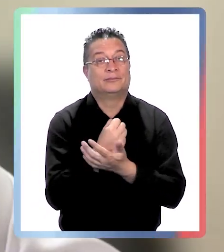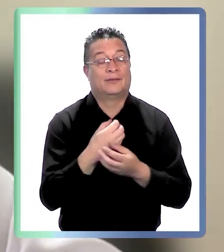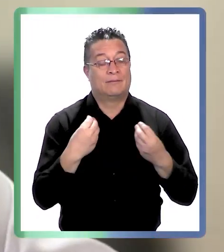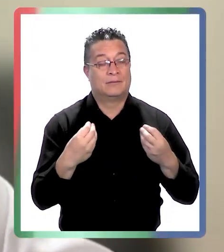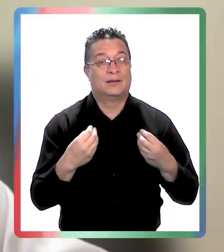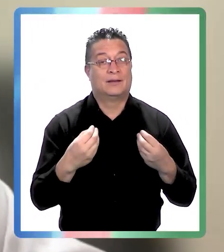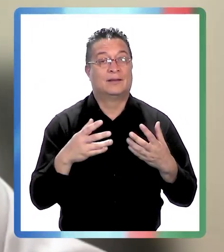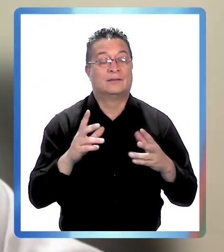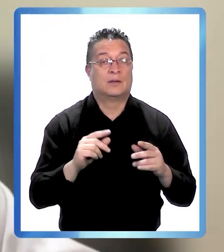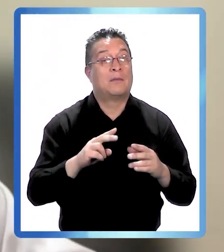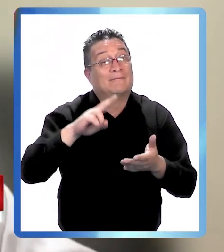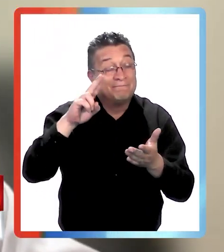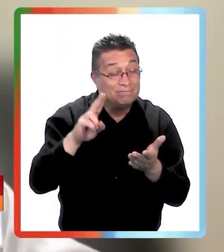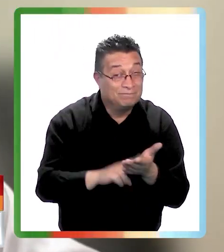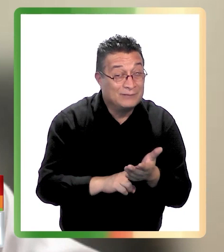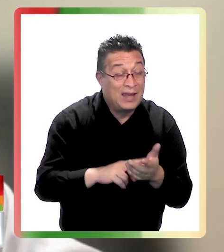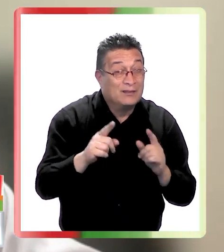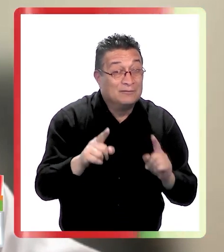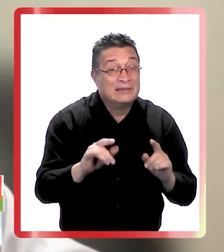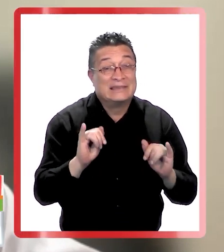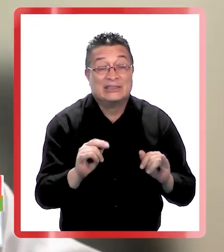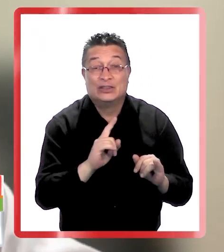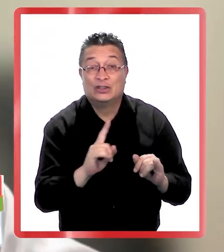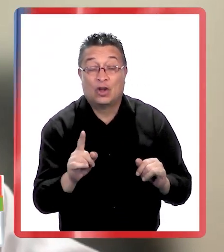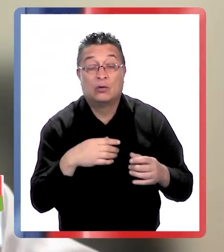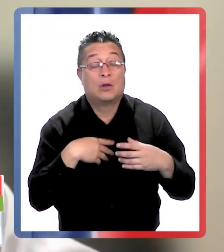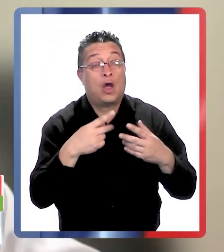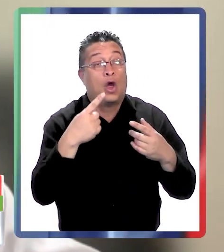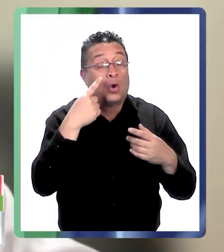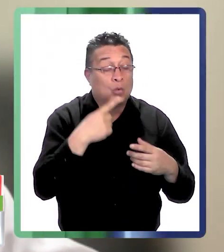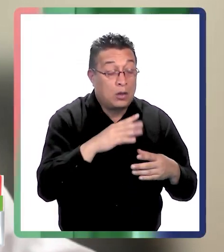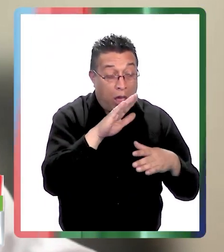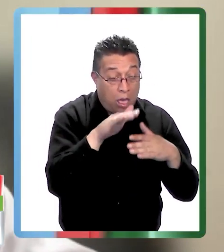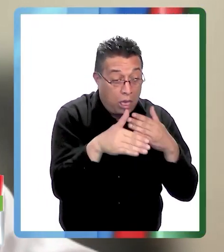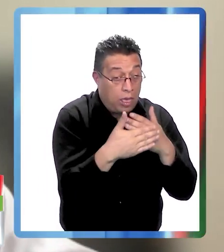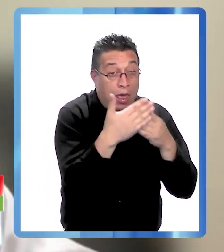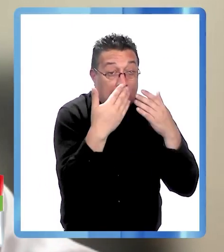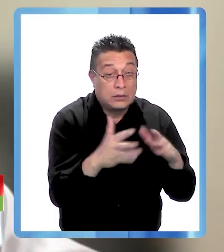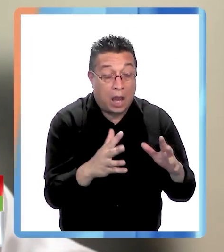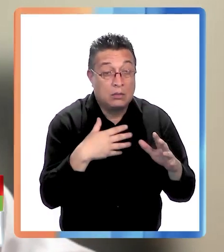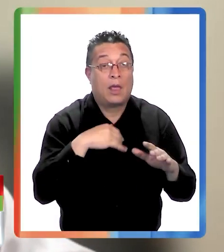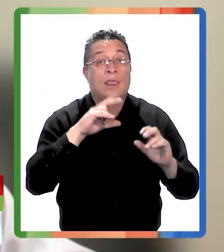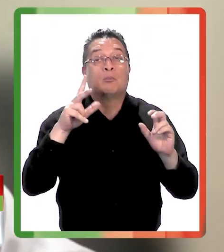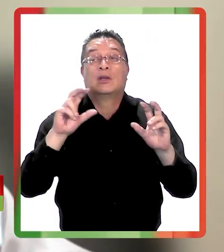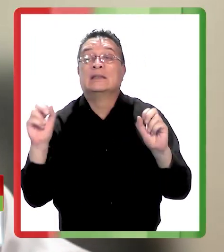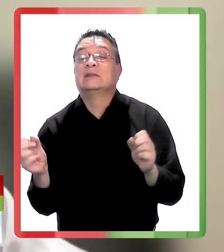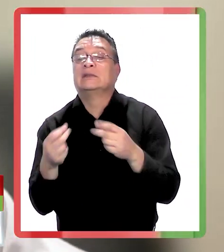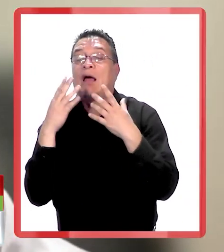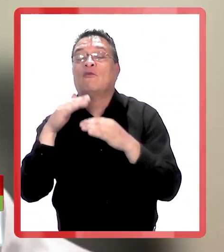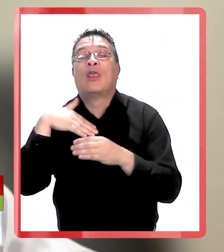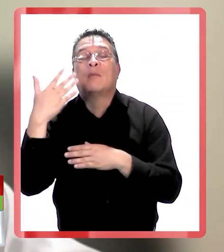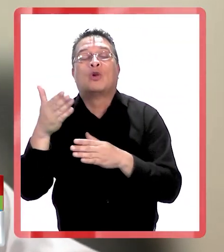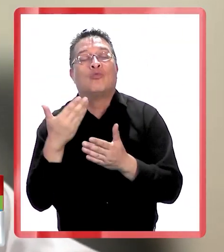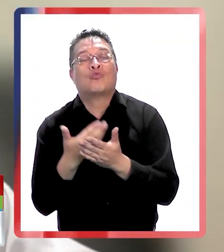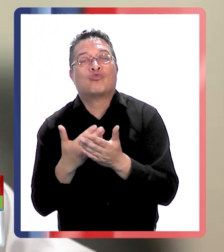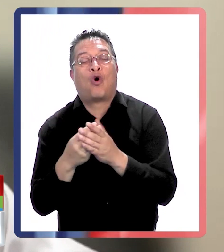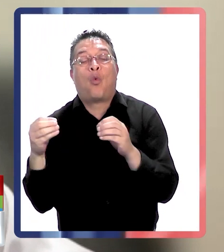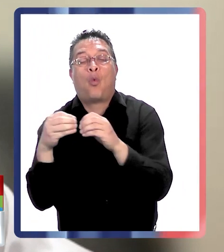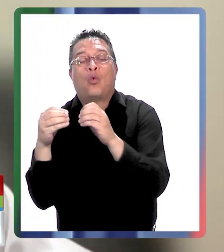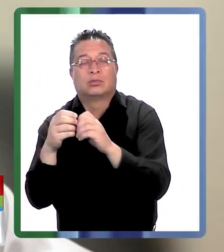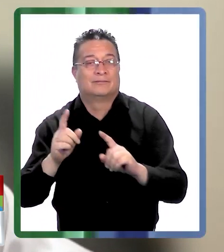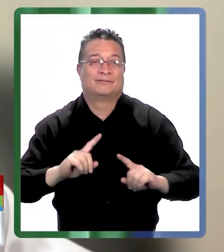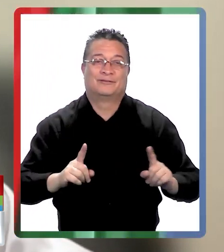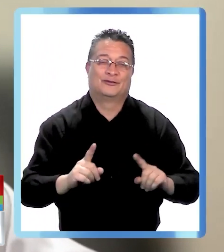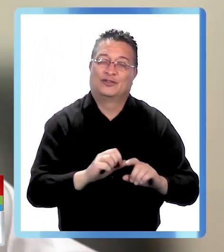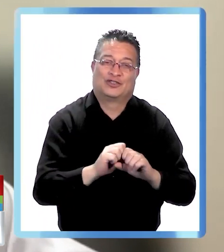entonces? No sé qué tan real, ¿ya? O sea, en el fondo, el sueño que uno perdió es difícil que lo vuelva a recuperar en el sentido de lo que no se hizo en ese